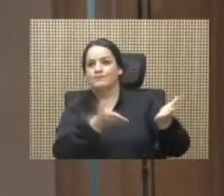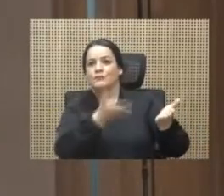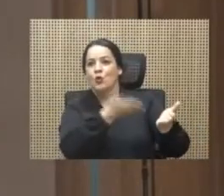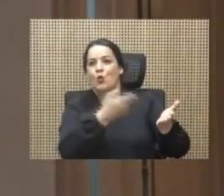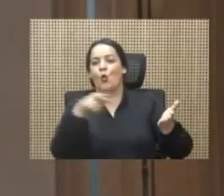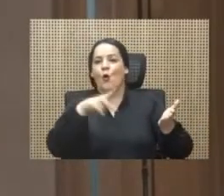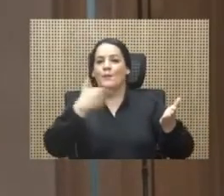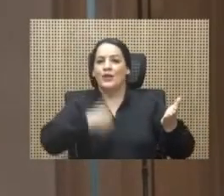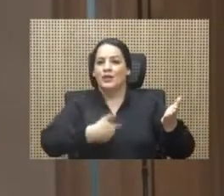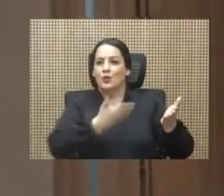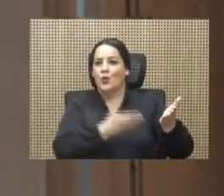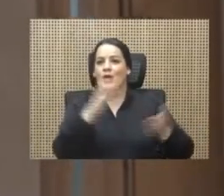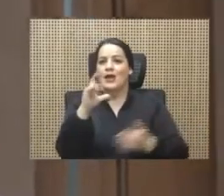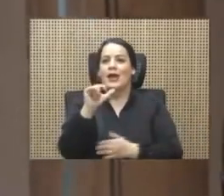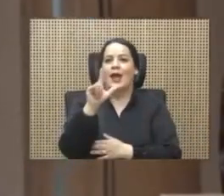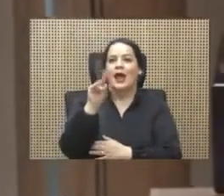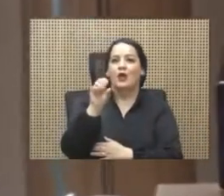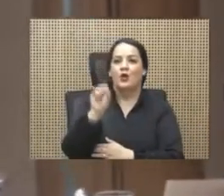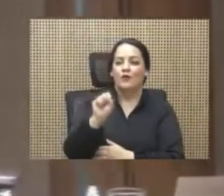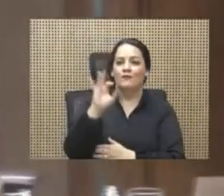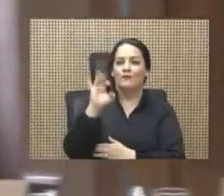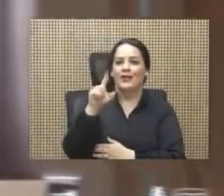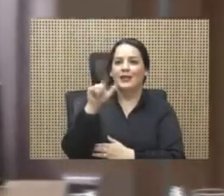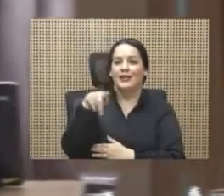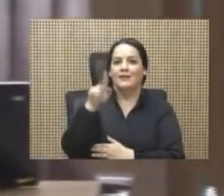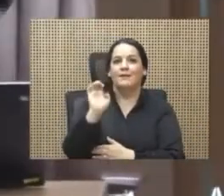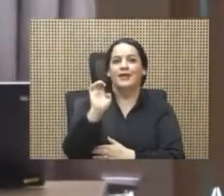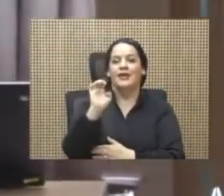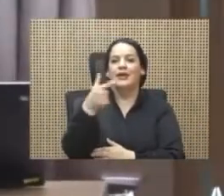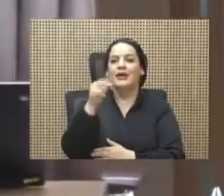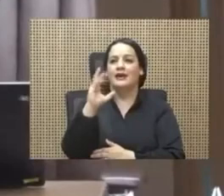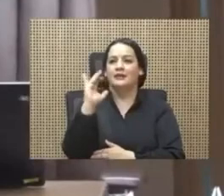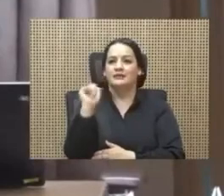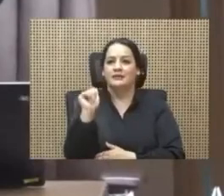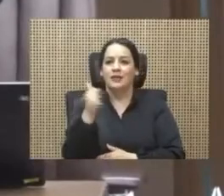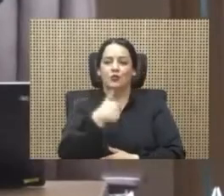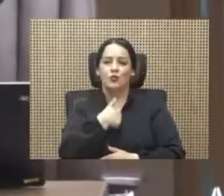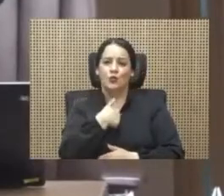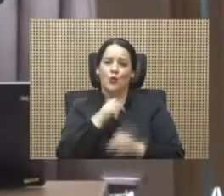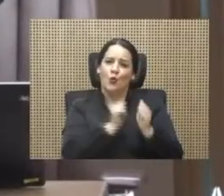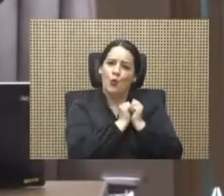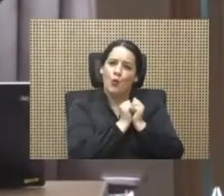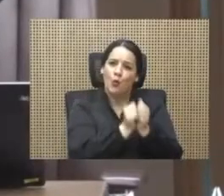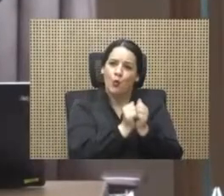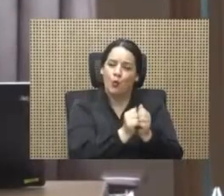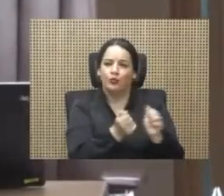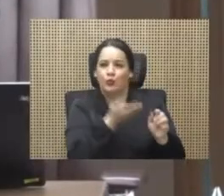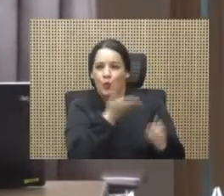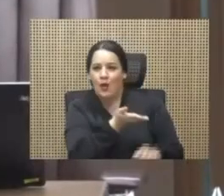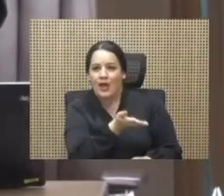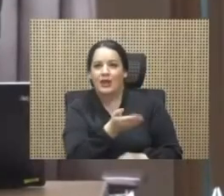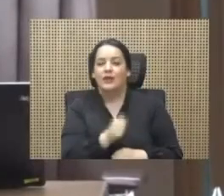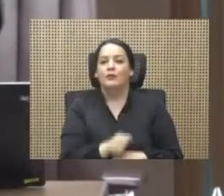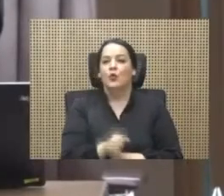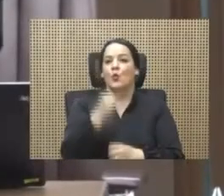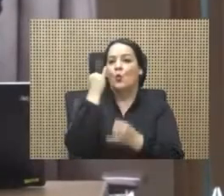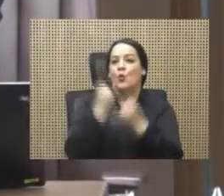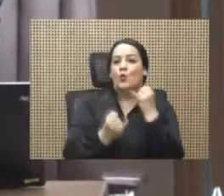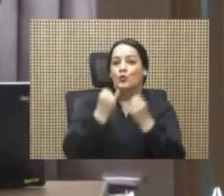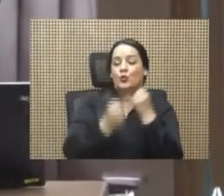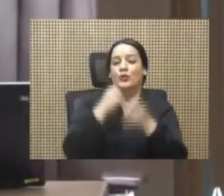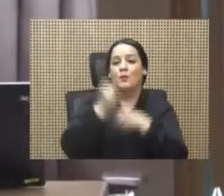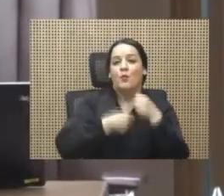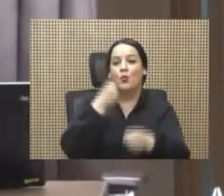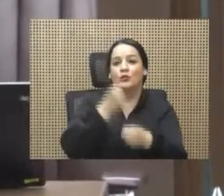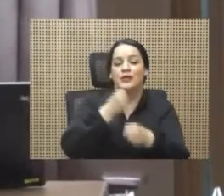García me ha tocado recorrer con él a través de los últimos años los diferentes rincones